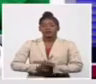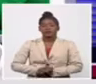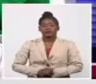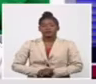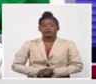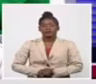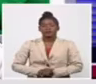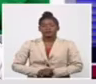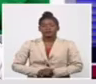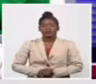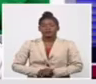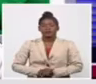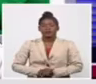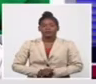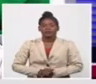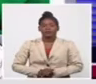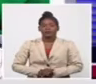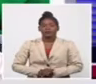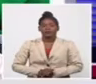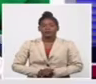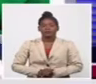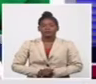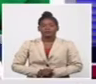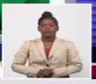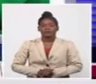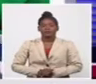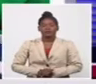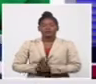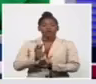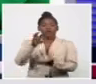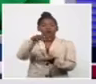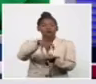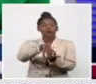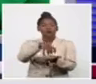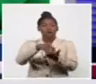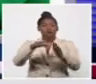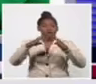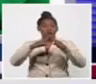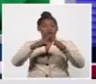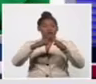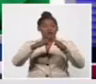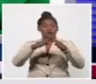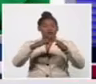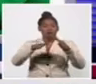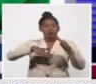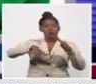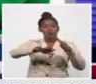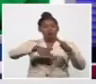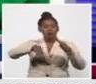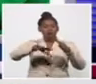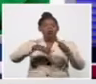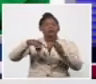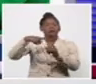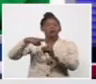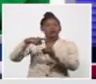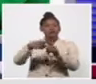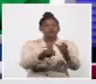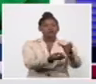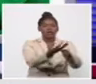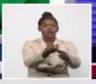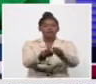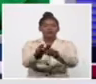pues residía en un área donde se habían detectado varios casos positivos,